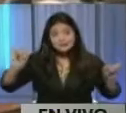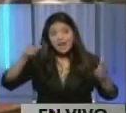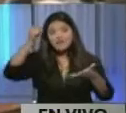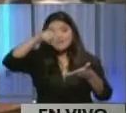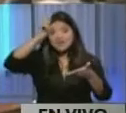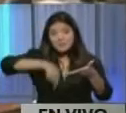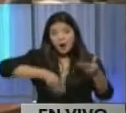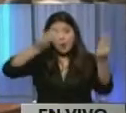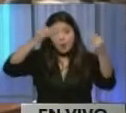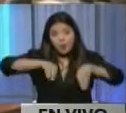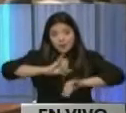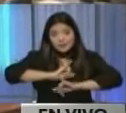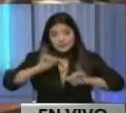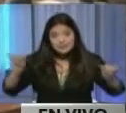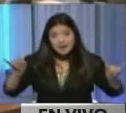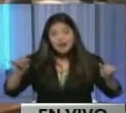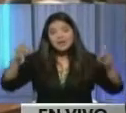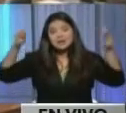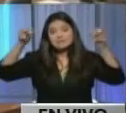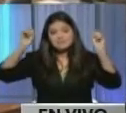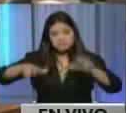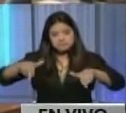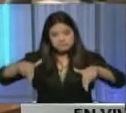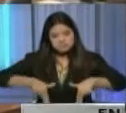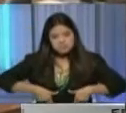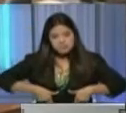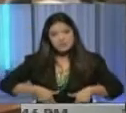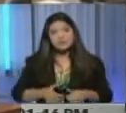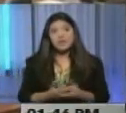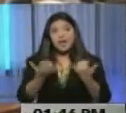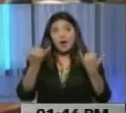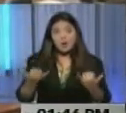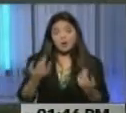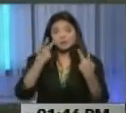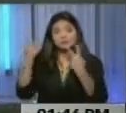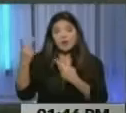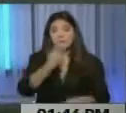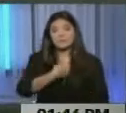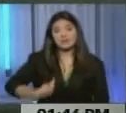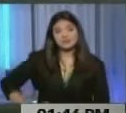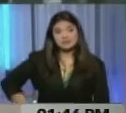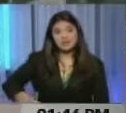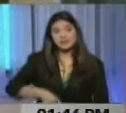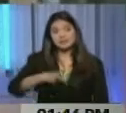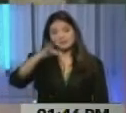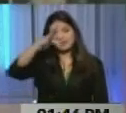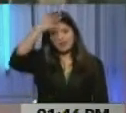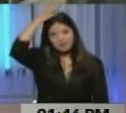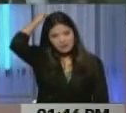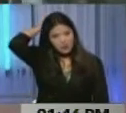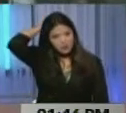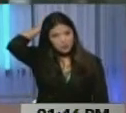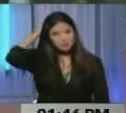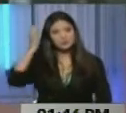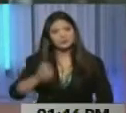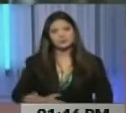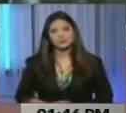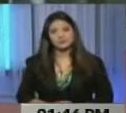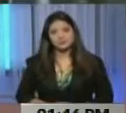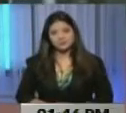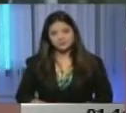histórico acuerdo de cese bilateral al fuego, y a esta hora interviene el presidente Raúl Castro. La principal